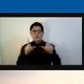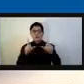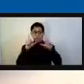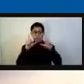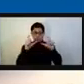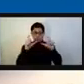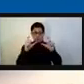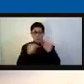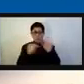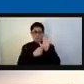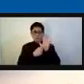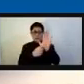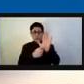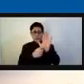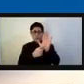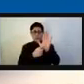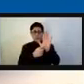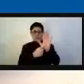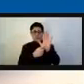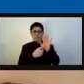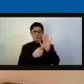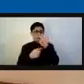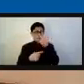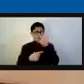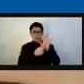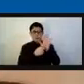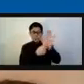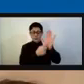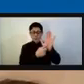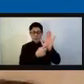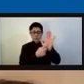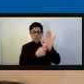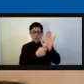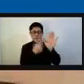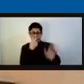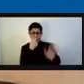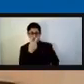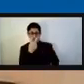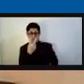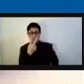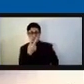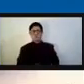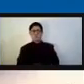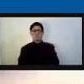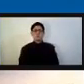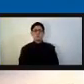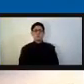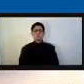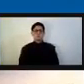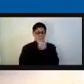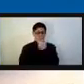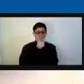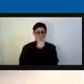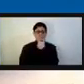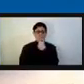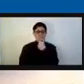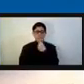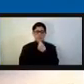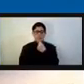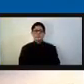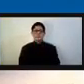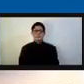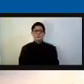¿Una lámina? una pantalla así para que más fácil de explicarlo en realidad ahí estoy compartiéndolo. Ahí.